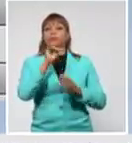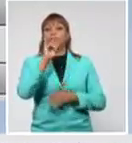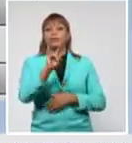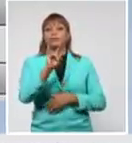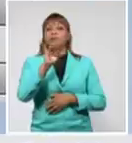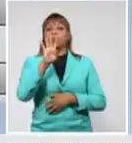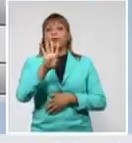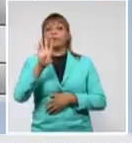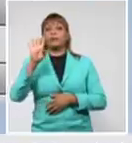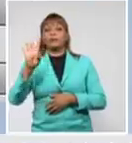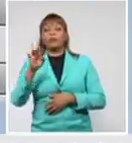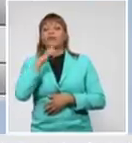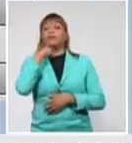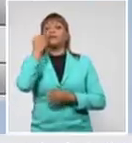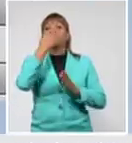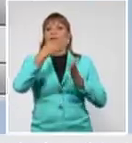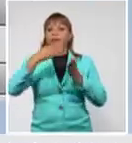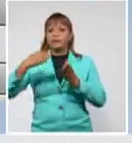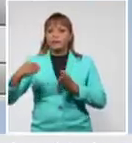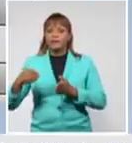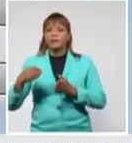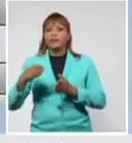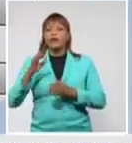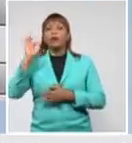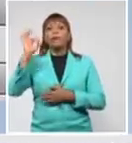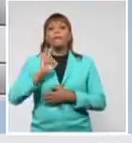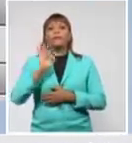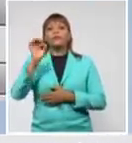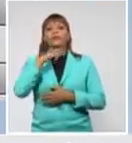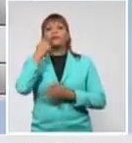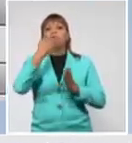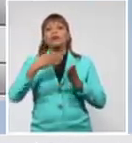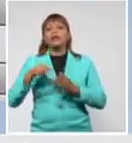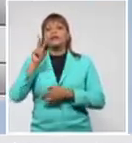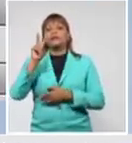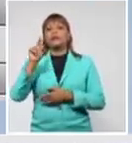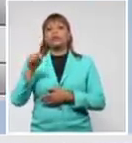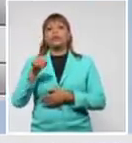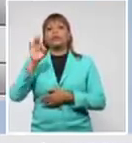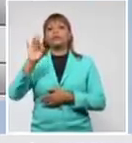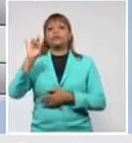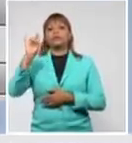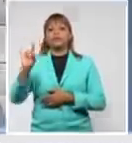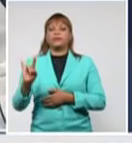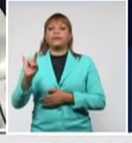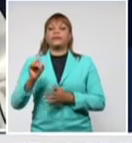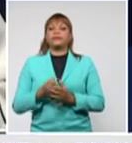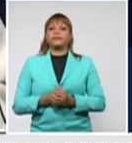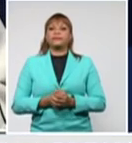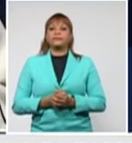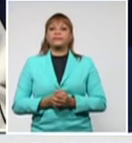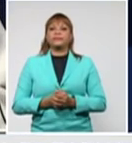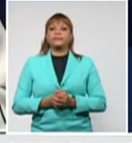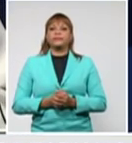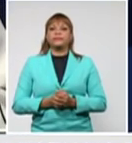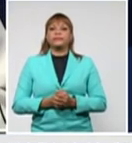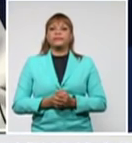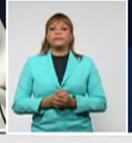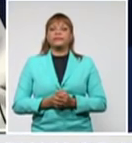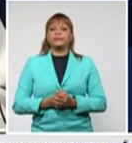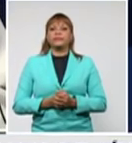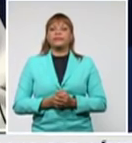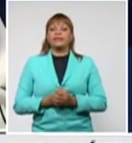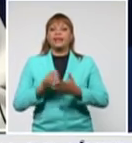1.068.944 fallecidos, con una letalidad de 2,89. La región